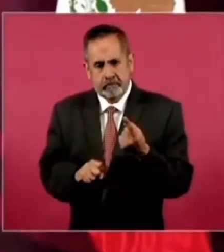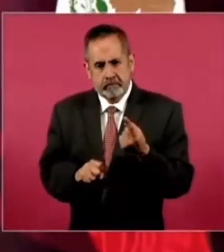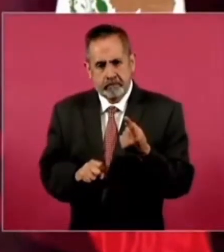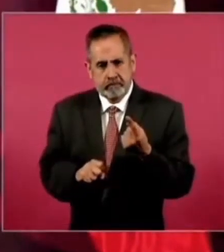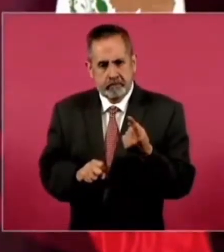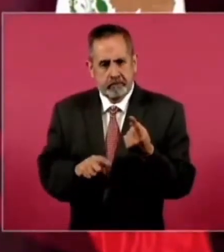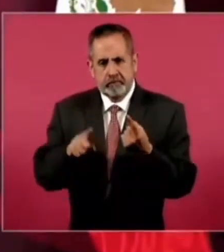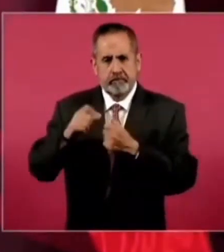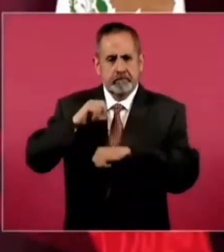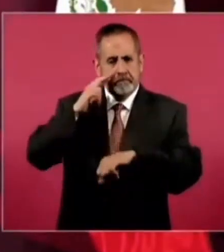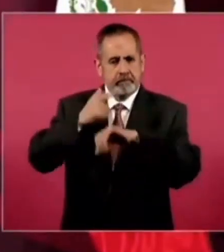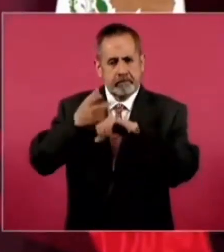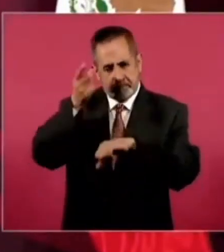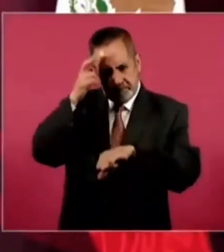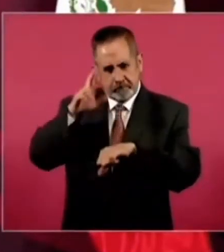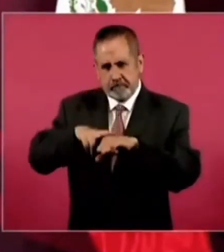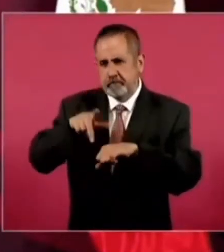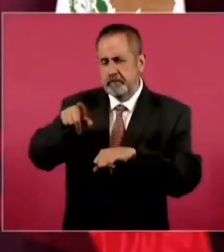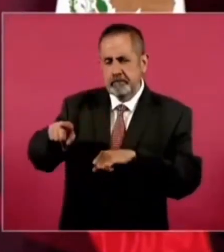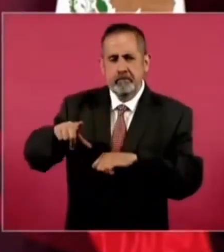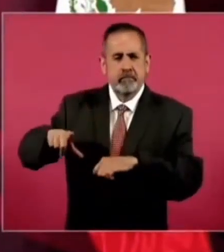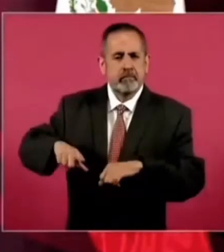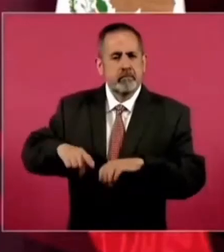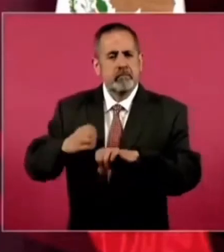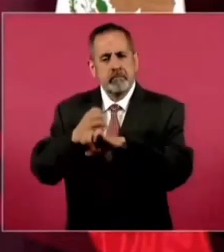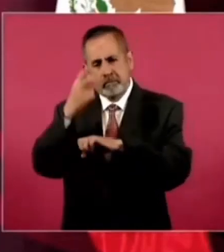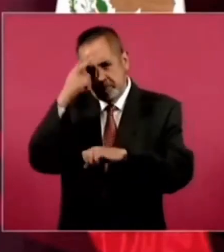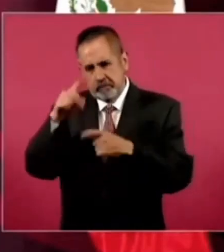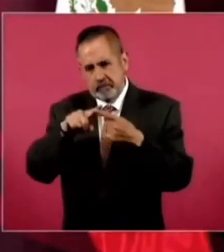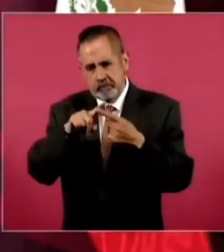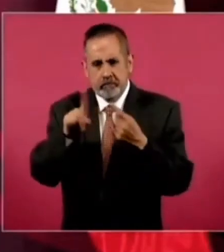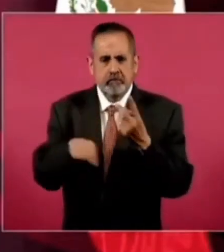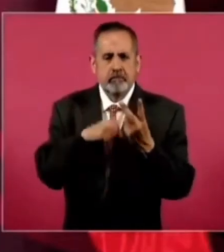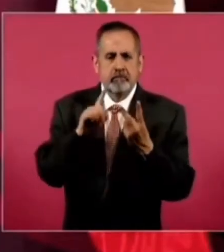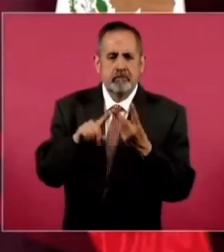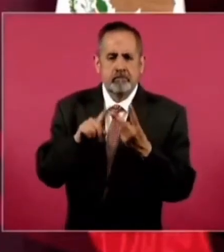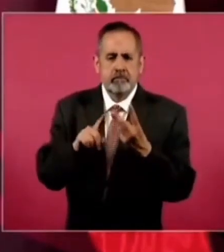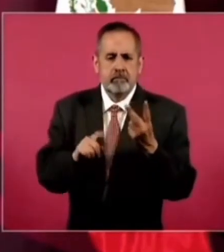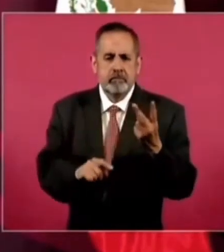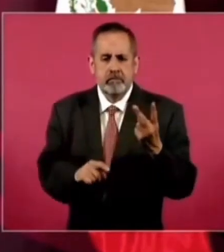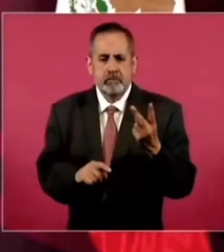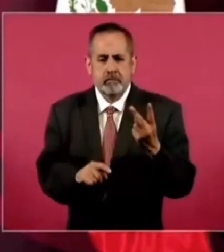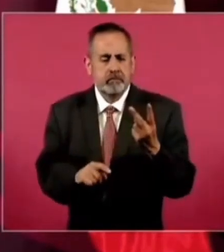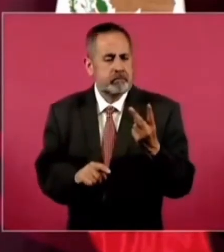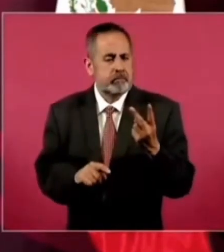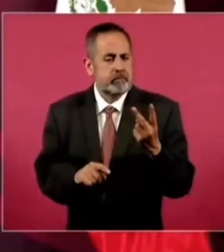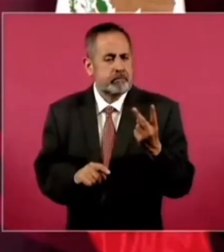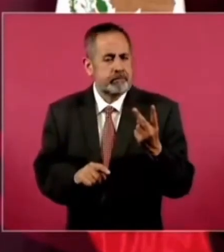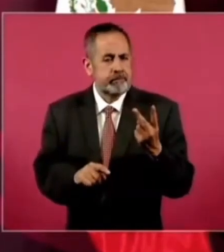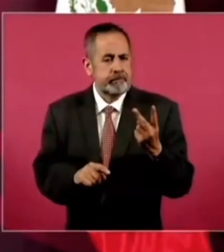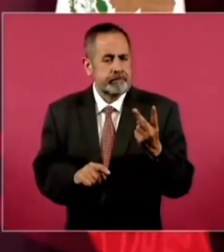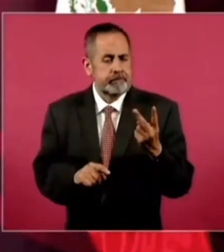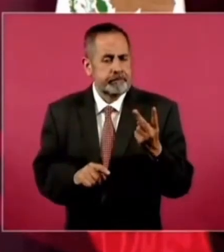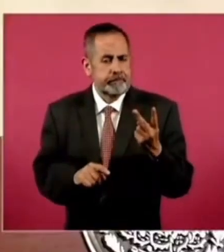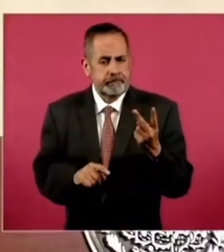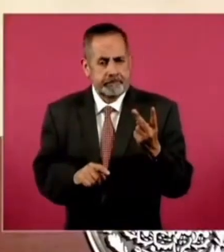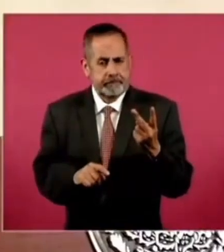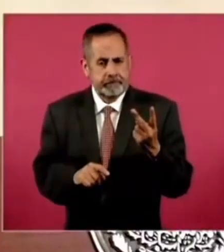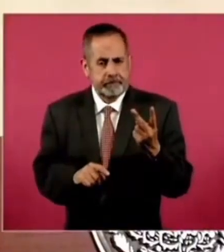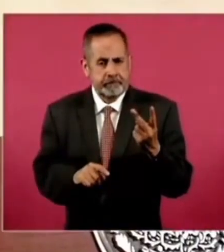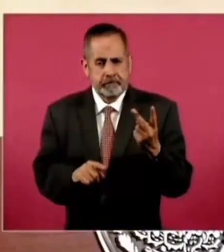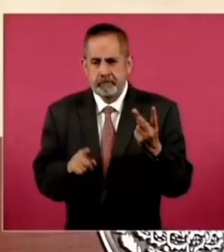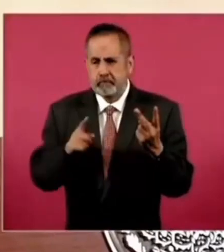dirección jurídica del gobierno del Estado de México. Y el otro criterio era el de